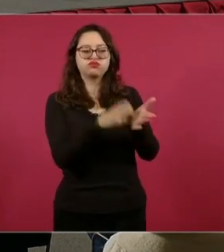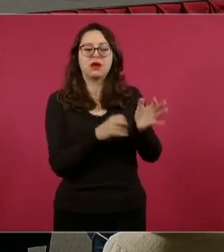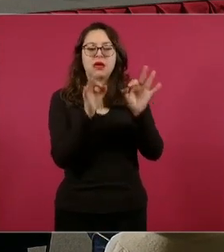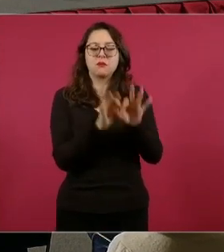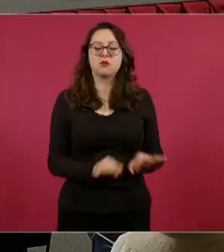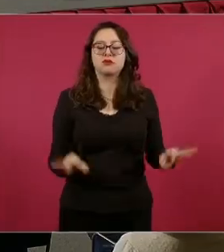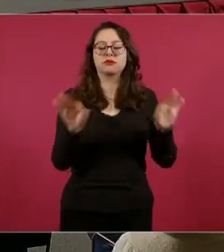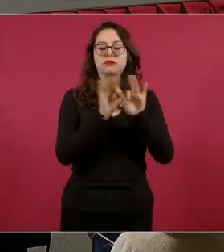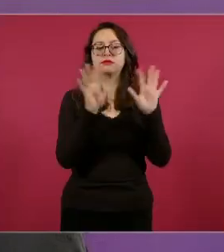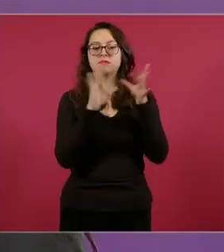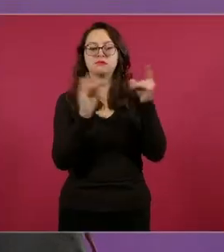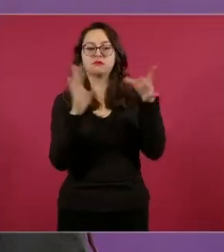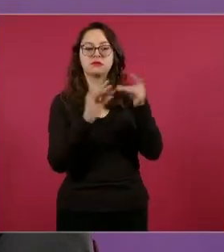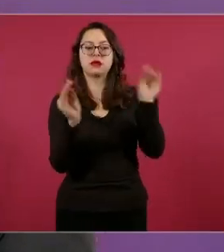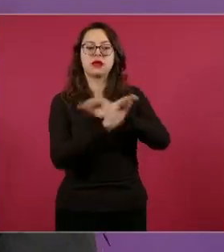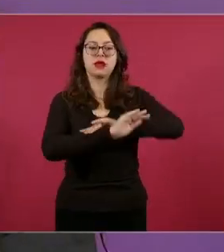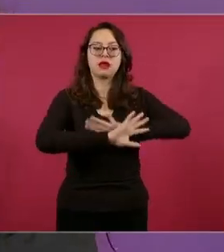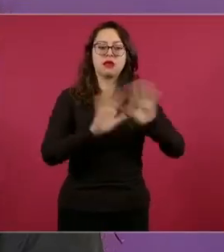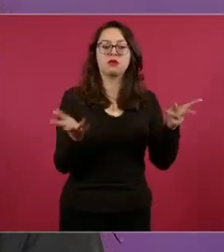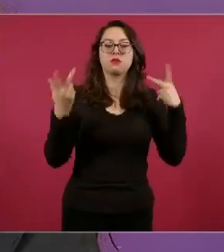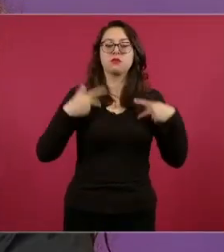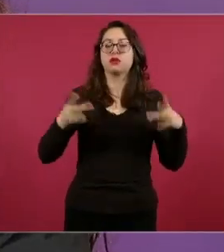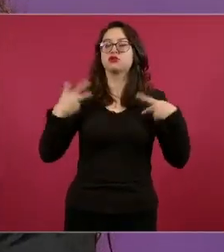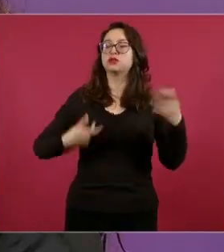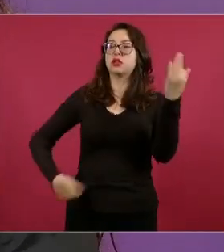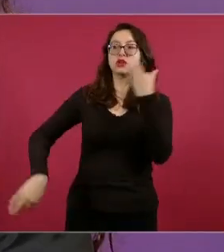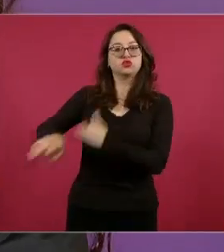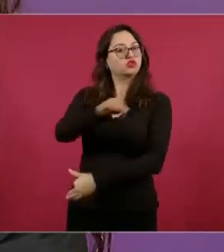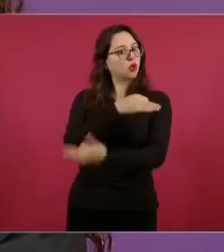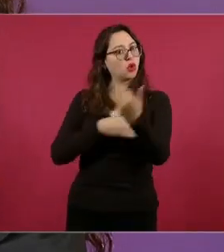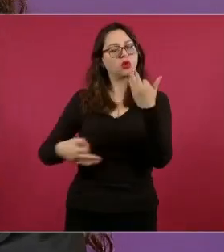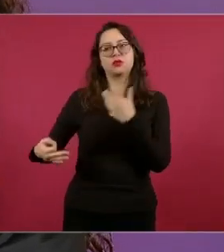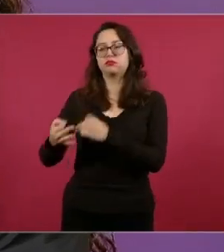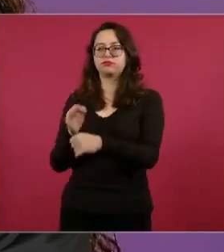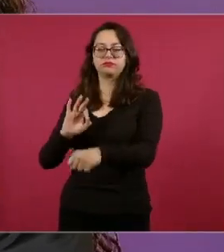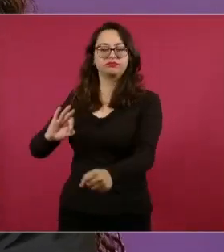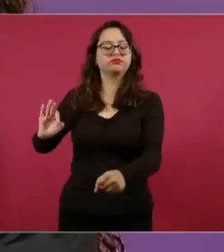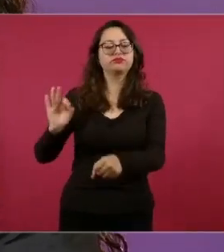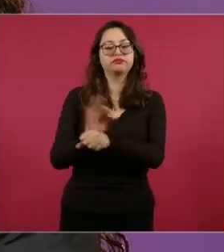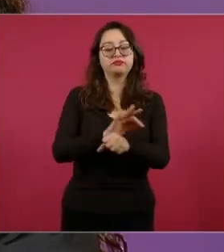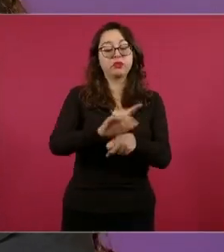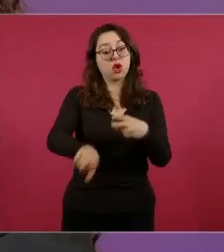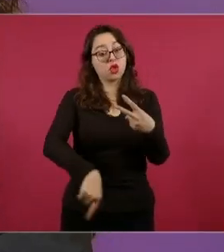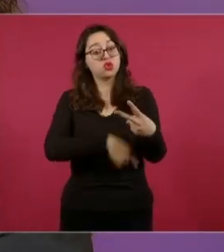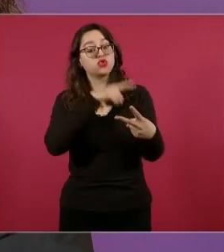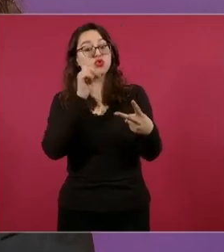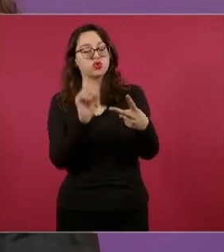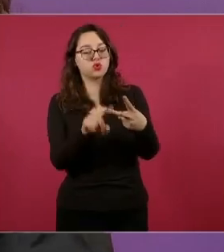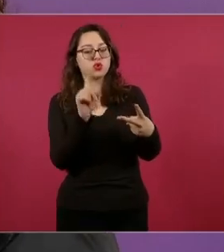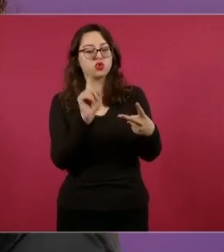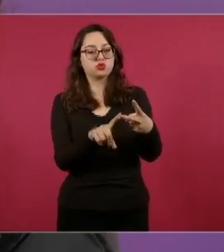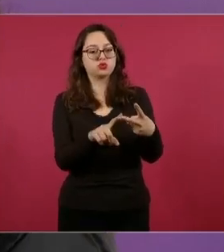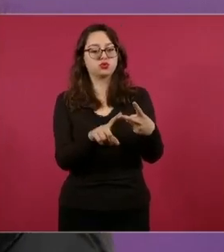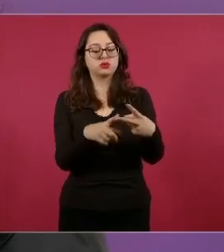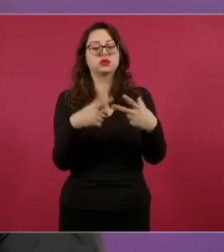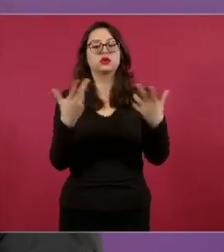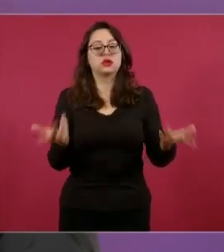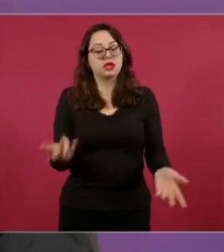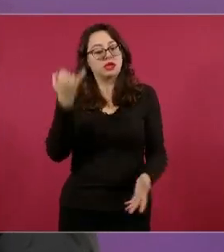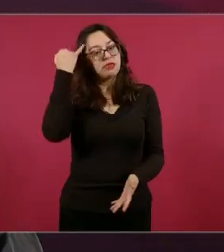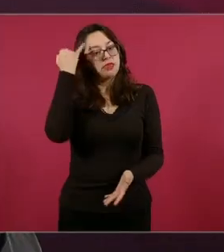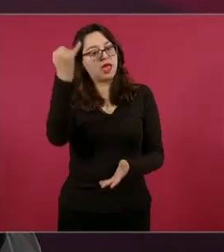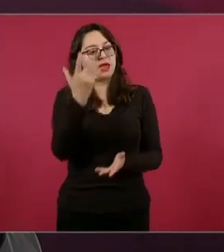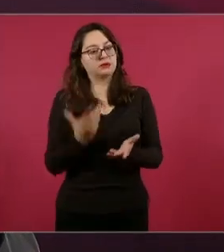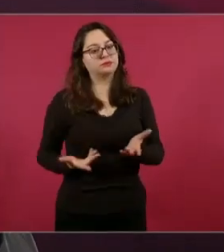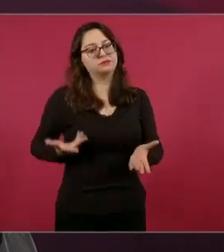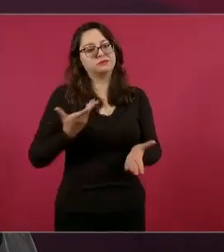integral, universal para todas y para todos, y también dentro de este paquete de salud, las iniciativas que